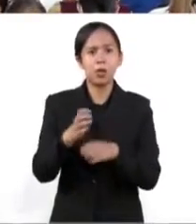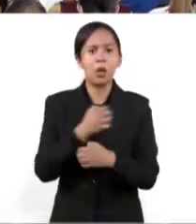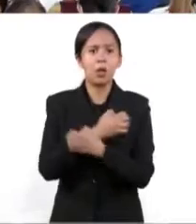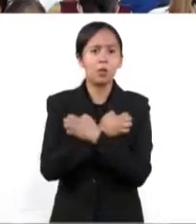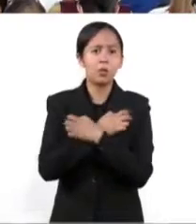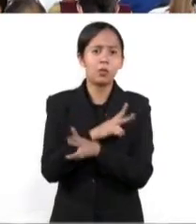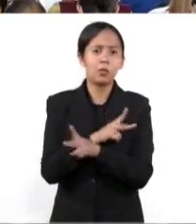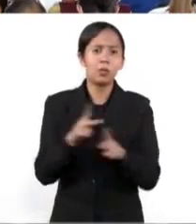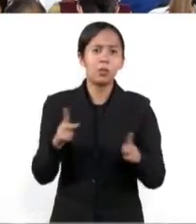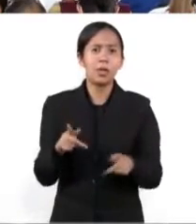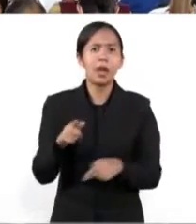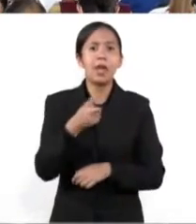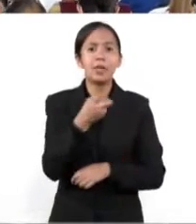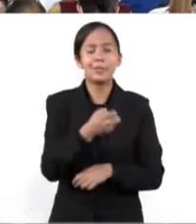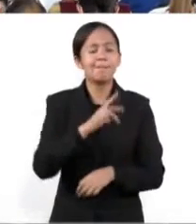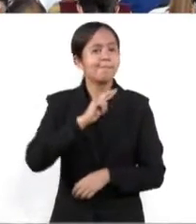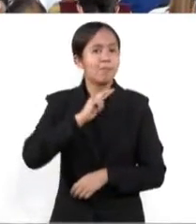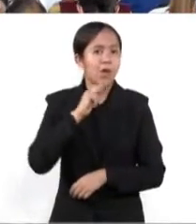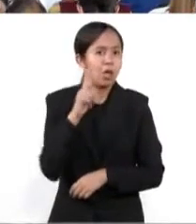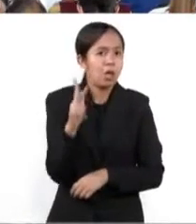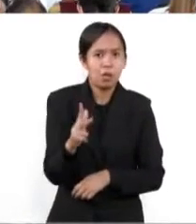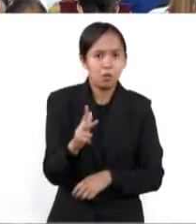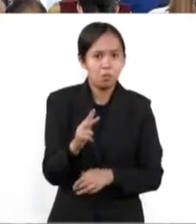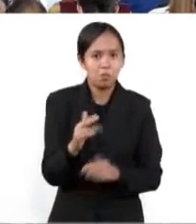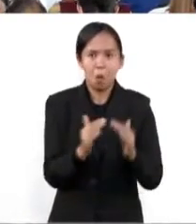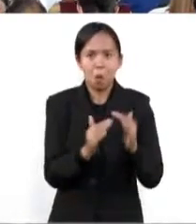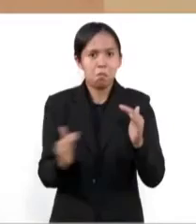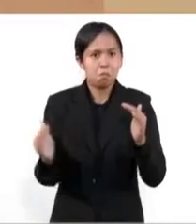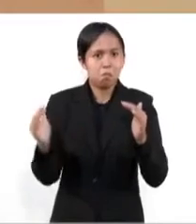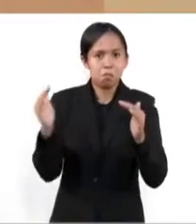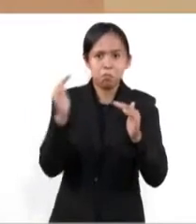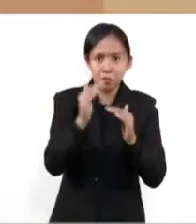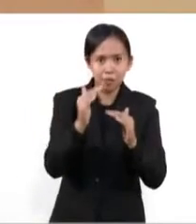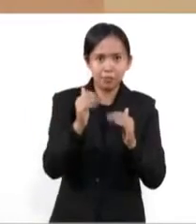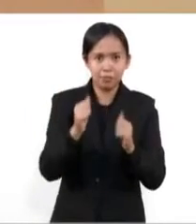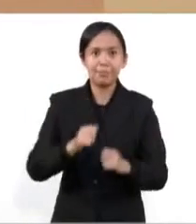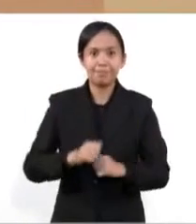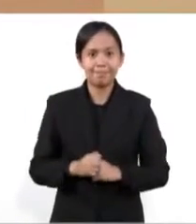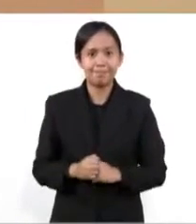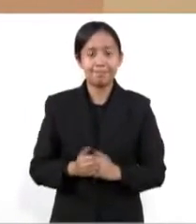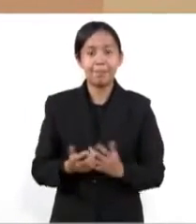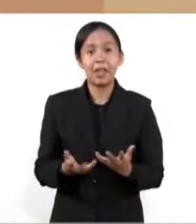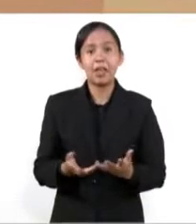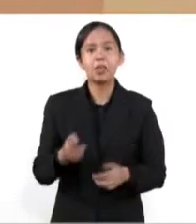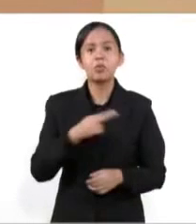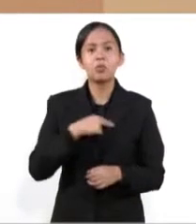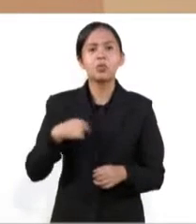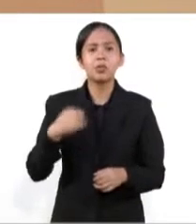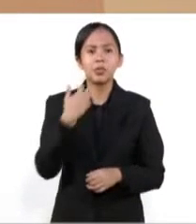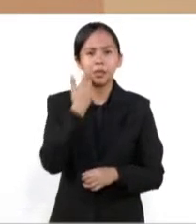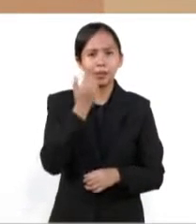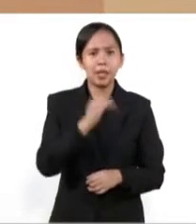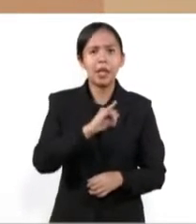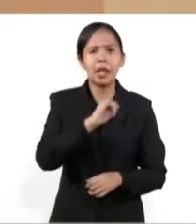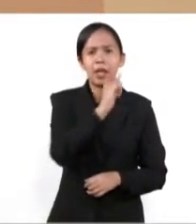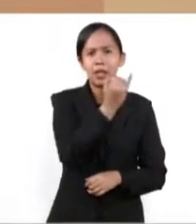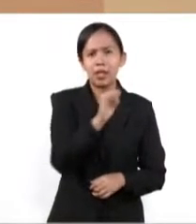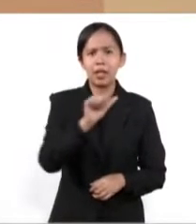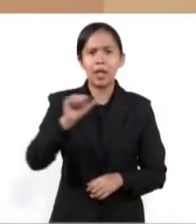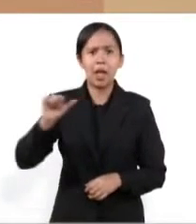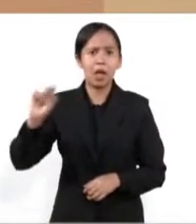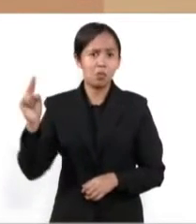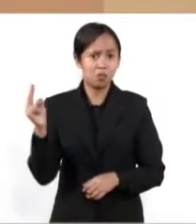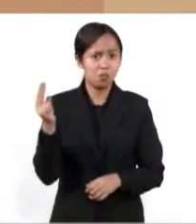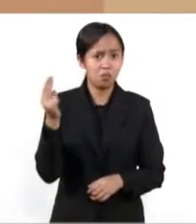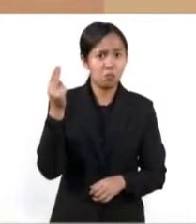pública sea la mejor de todas. Nosotros queremos que el preescolar, la primaria, la secundaria,